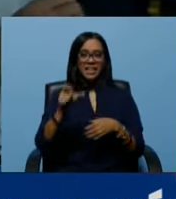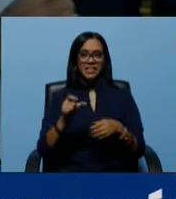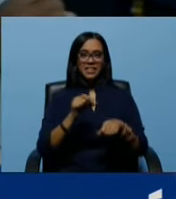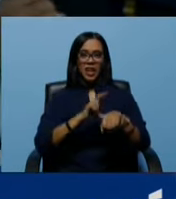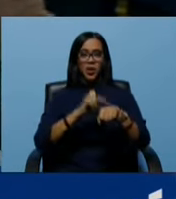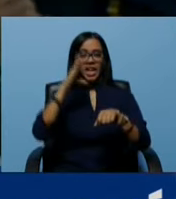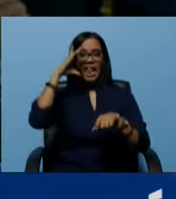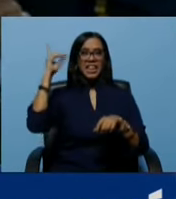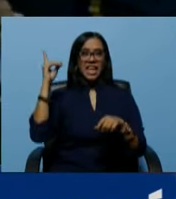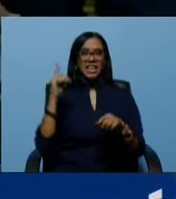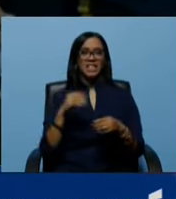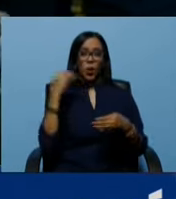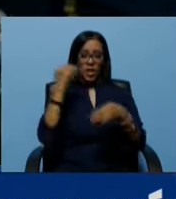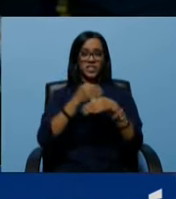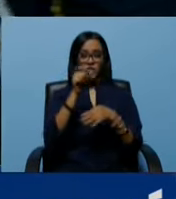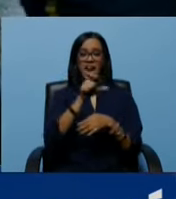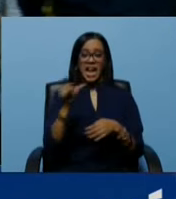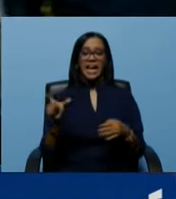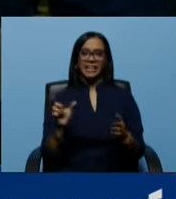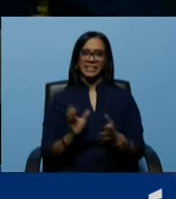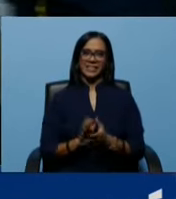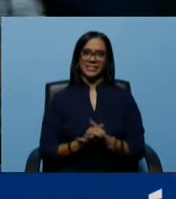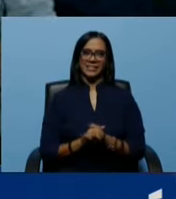Delcy Rodríguez coacciona a la gente.